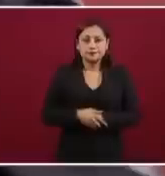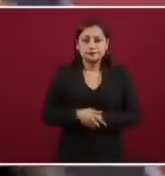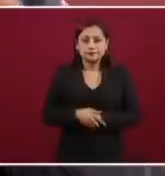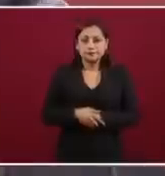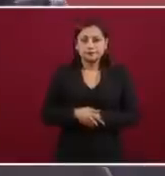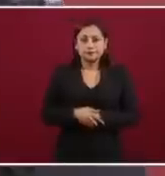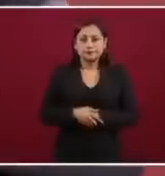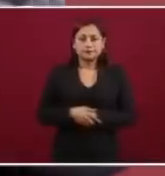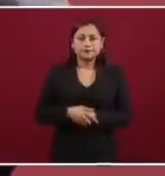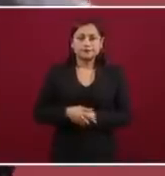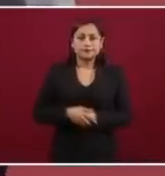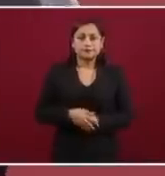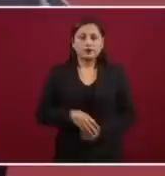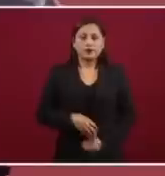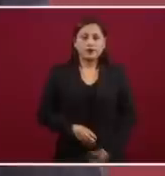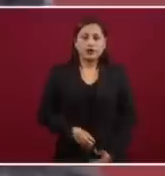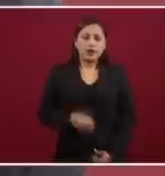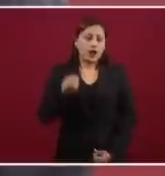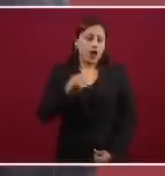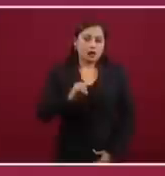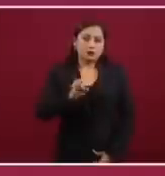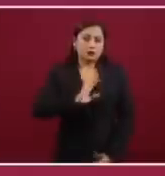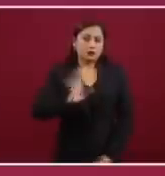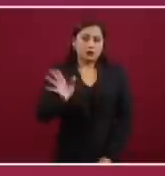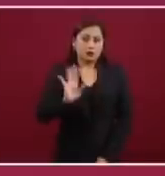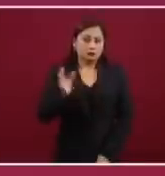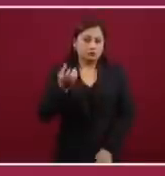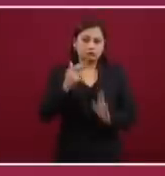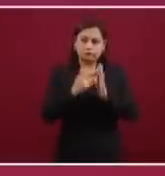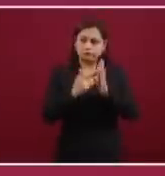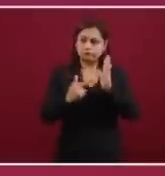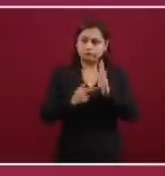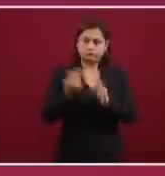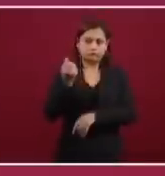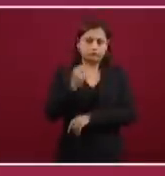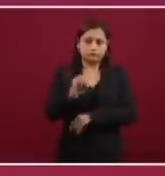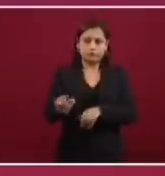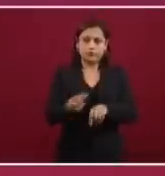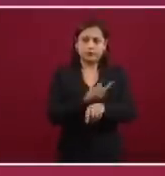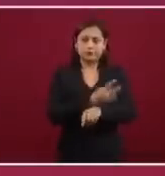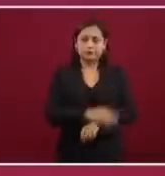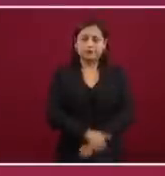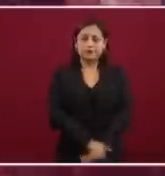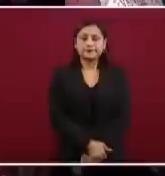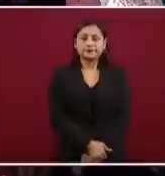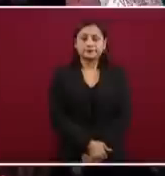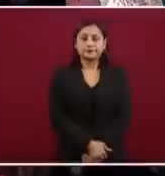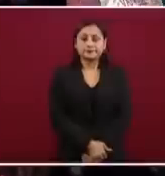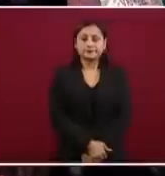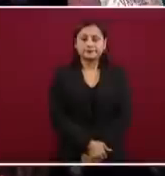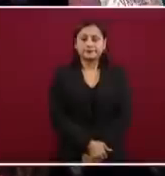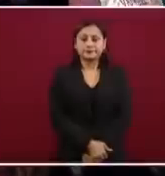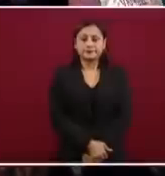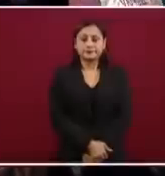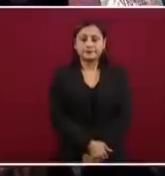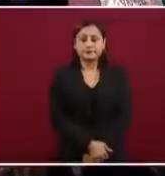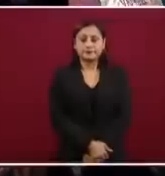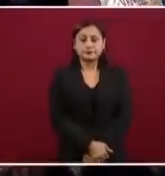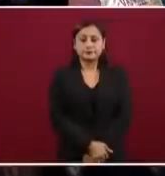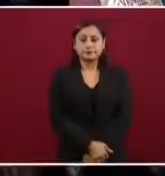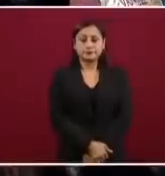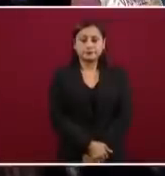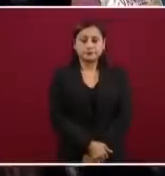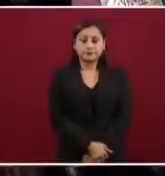Entonces, ya es una norma eso. ¿Pero fue detenido Archibaldo?